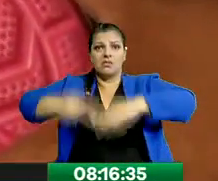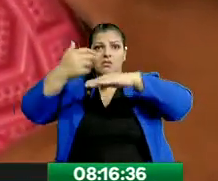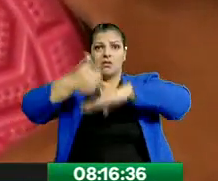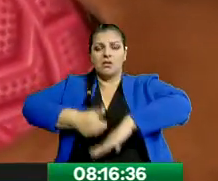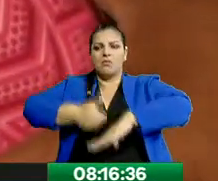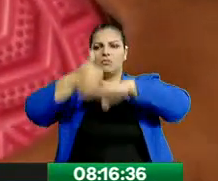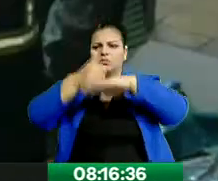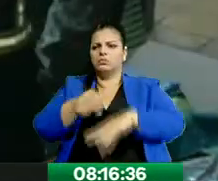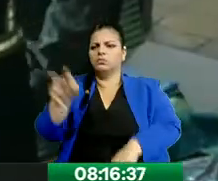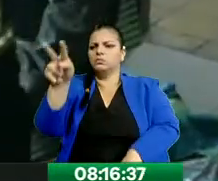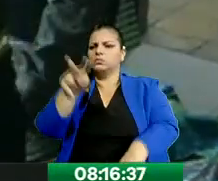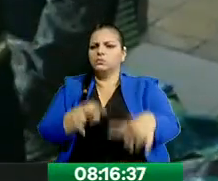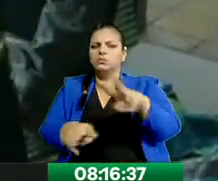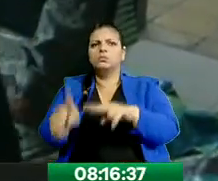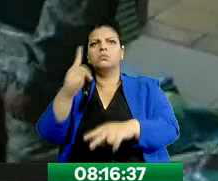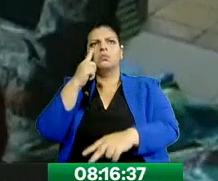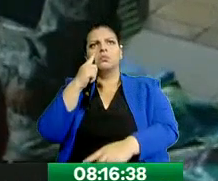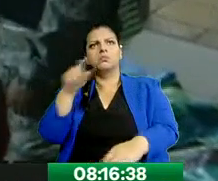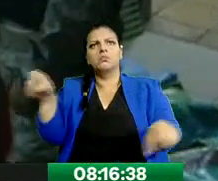falsificados.